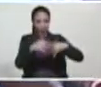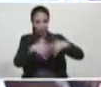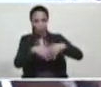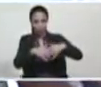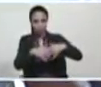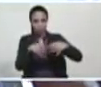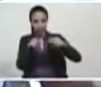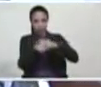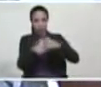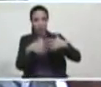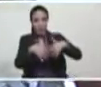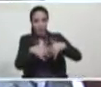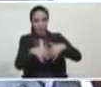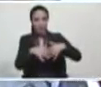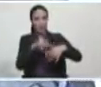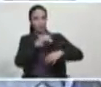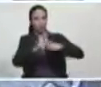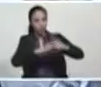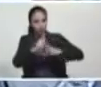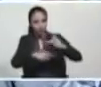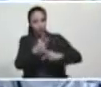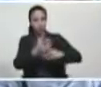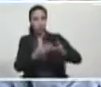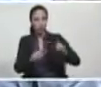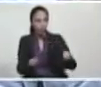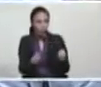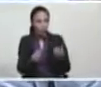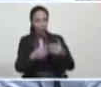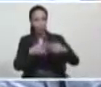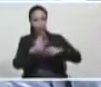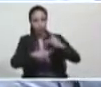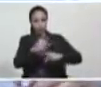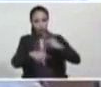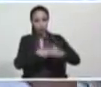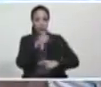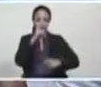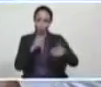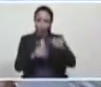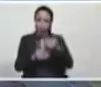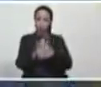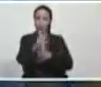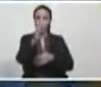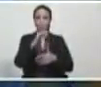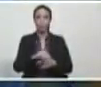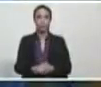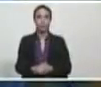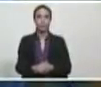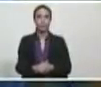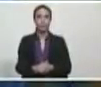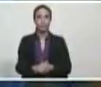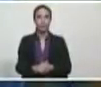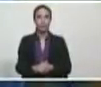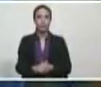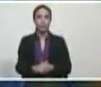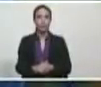produzca todo su potencial cada año. Y eso se hace con el